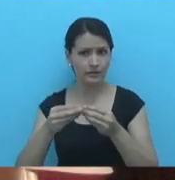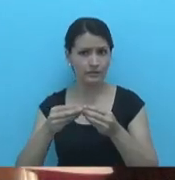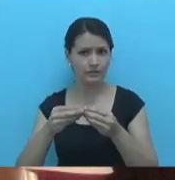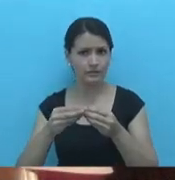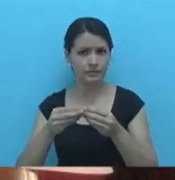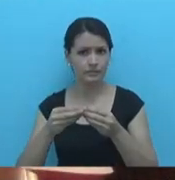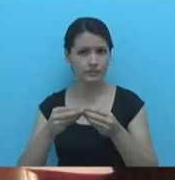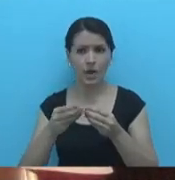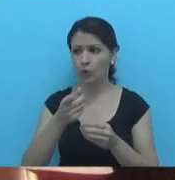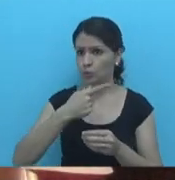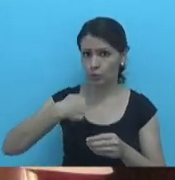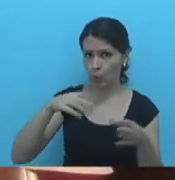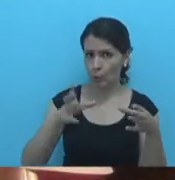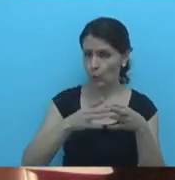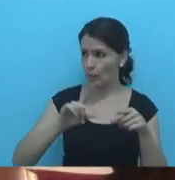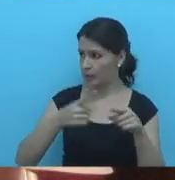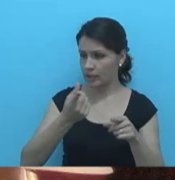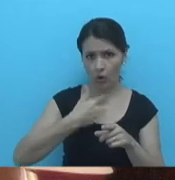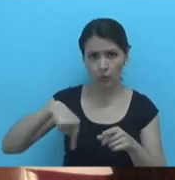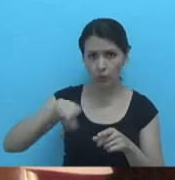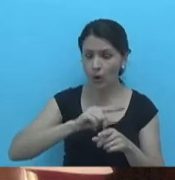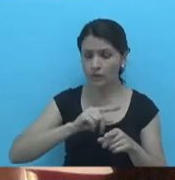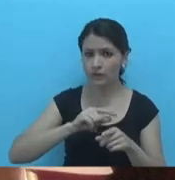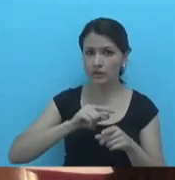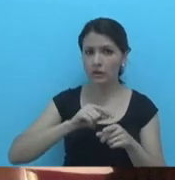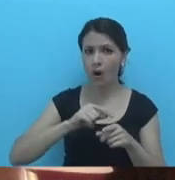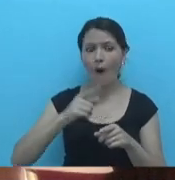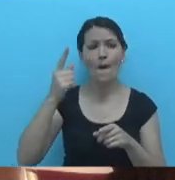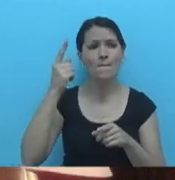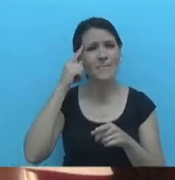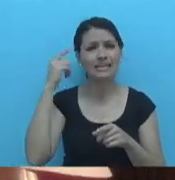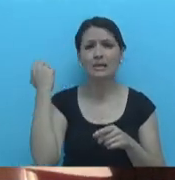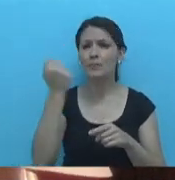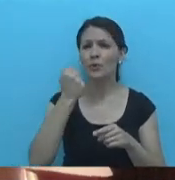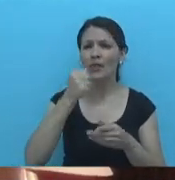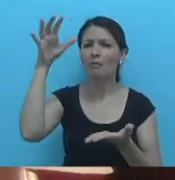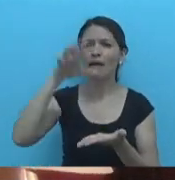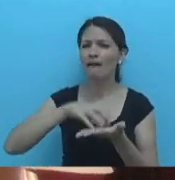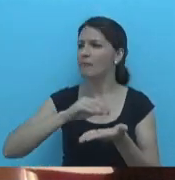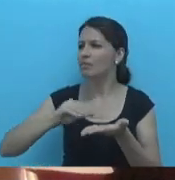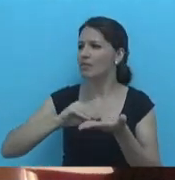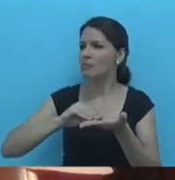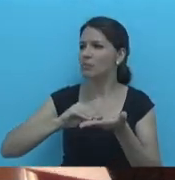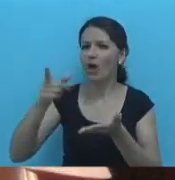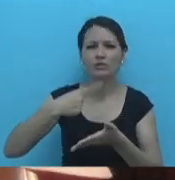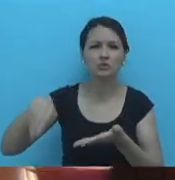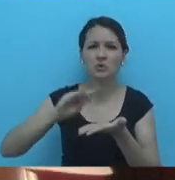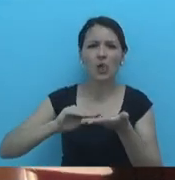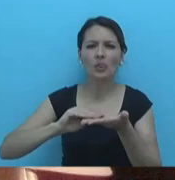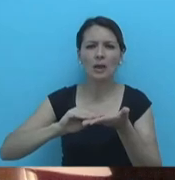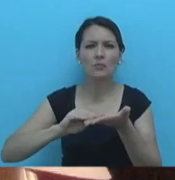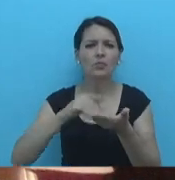porque nosotros, nuestro bloque, considera fundamental que esta Cámara se exprese su preocupación como cuerpo colegiado, más